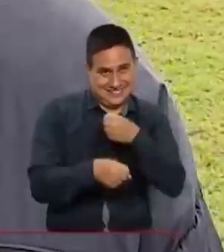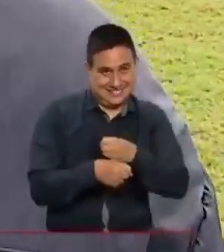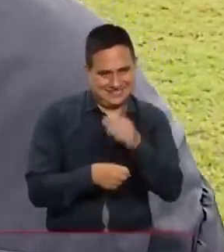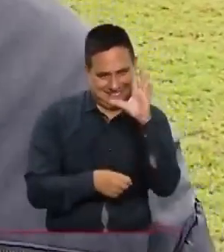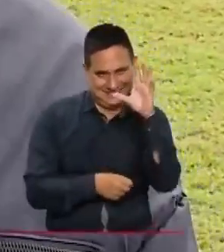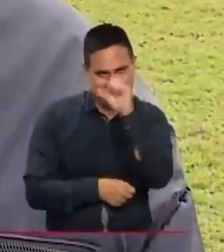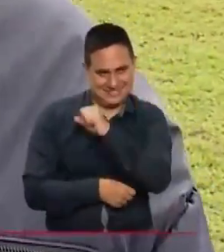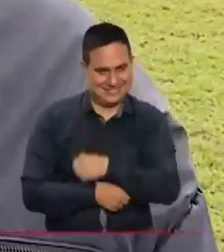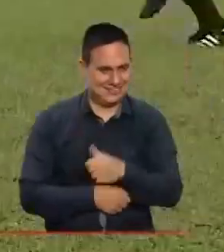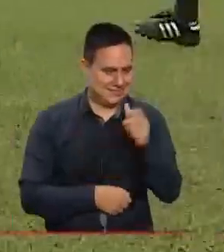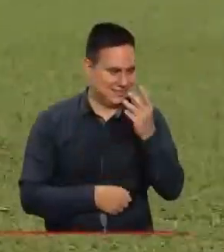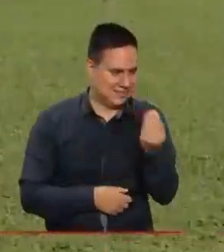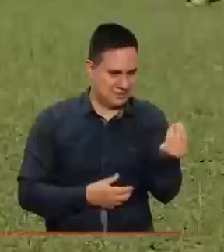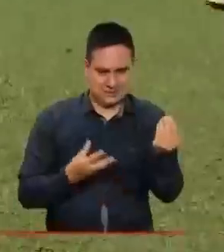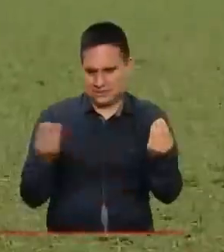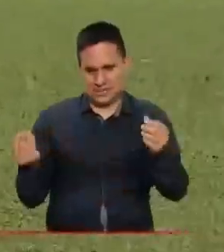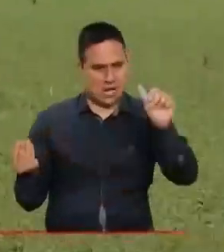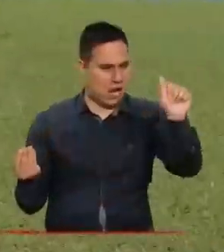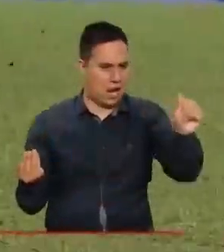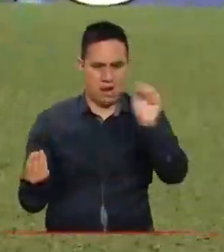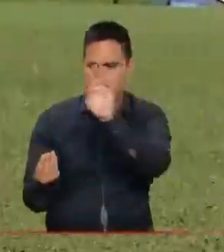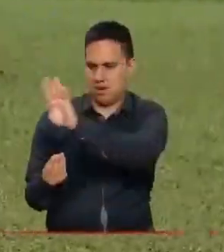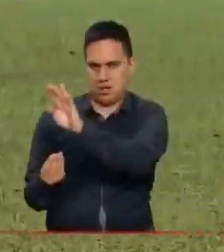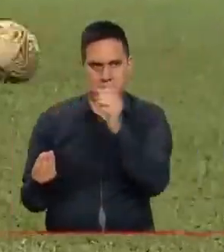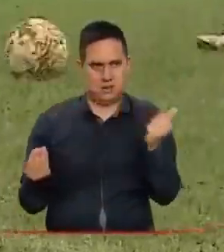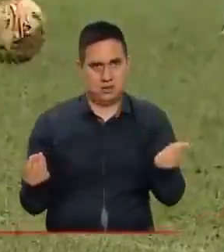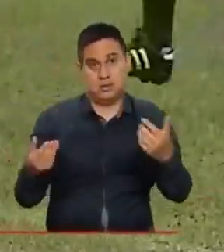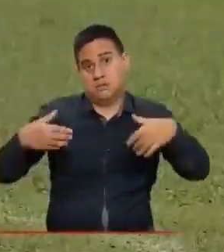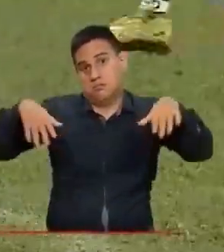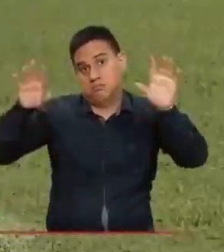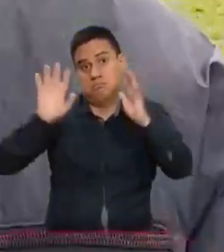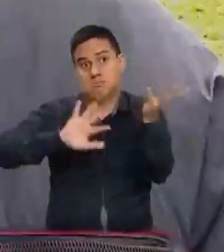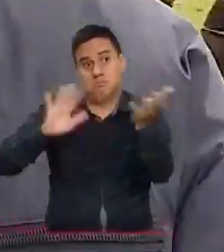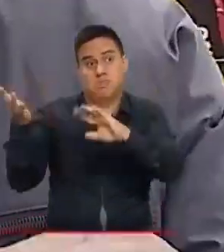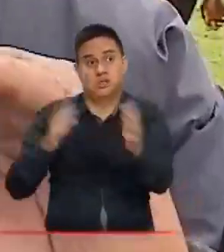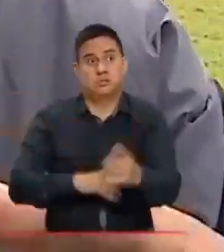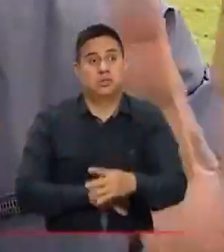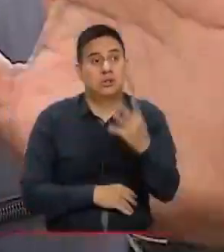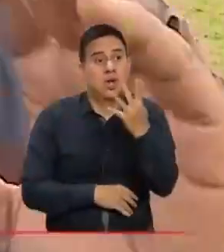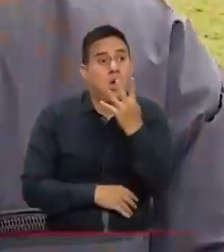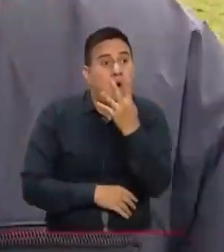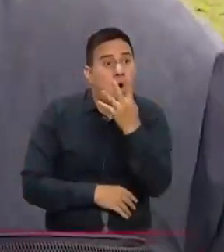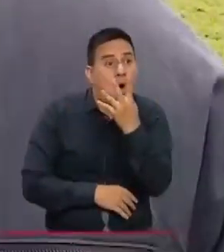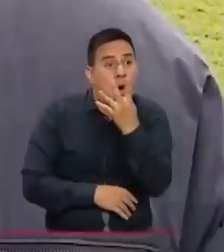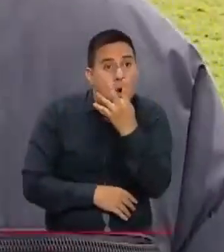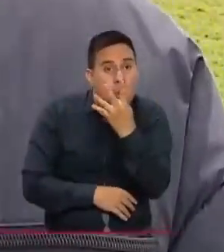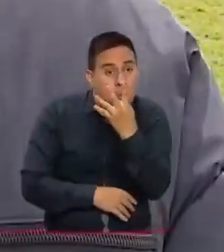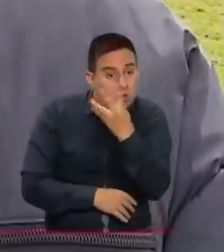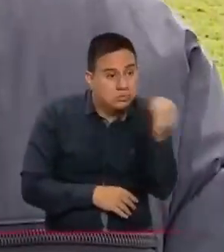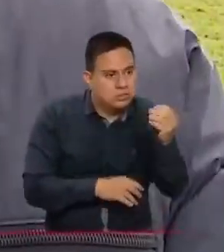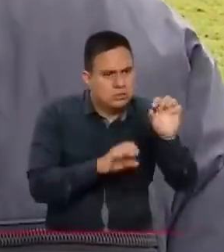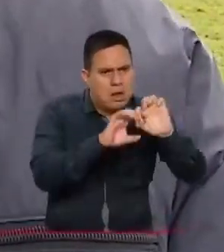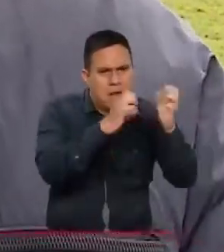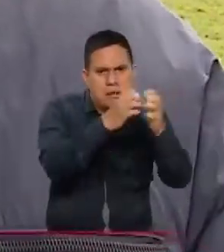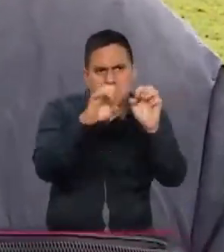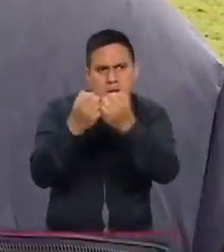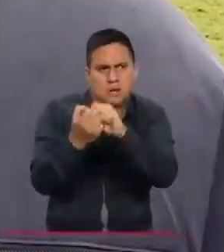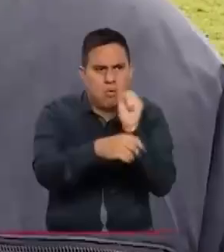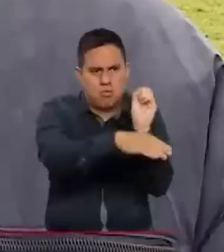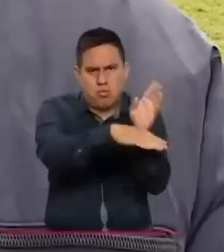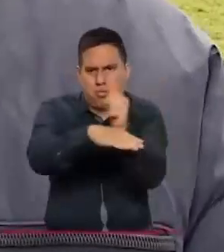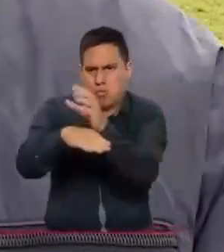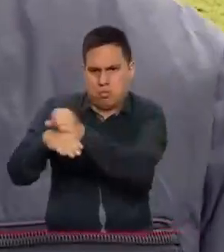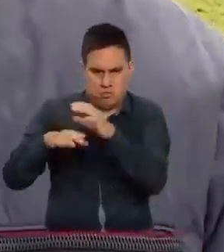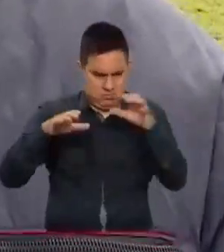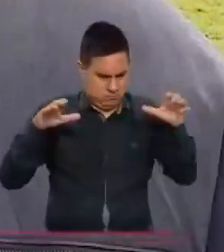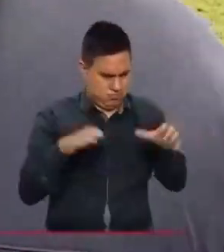B, porque yo le hago la cuenta a los jugadores, en el Comet pueden haber inscritos 400 equipos en la categoría sub-17, con una nómina de 30, lo